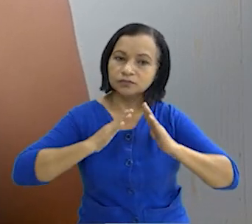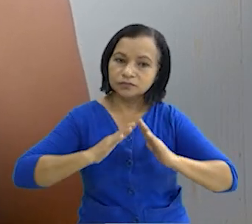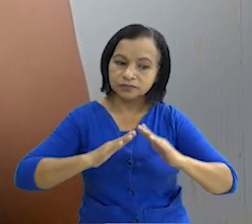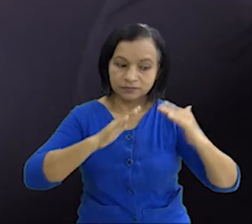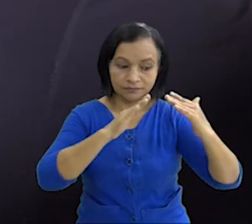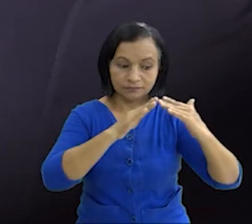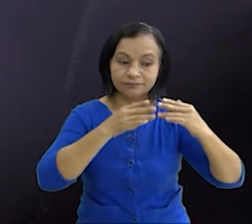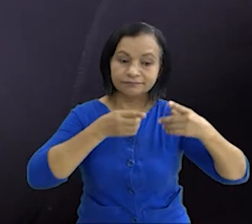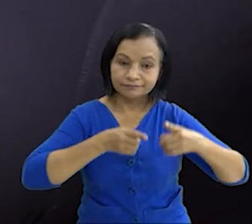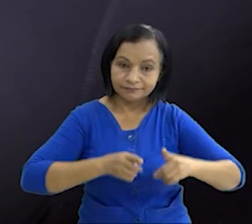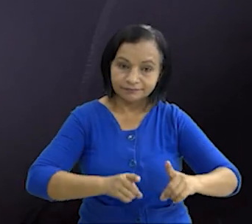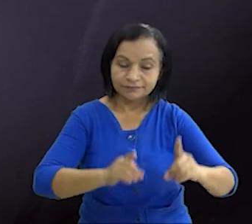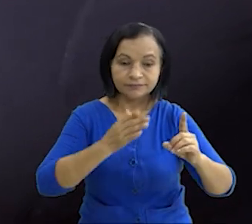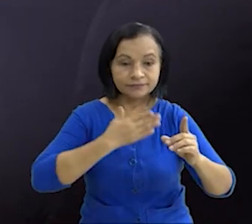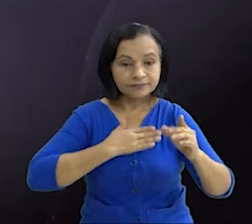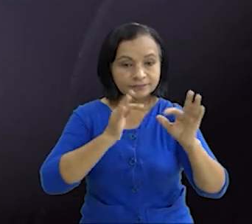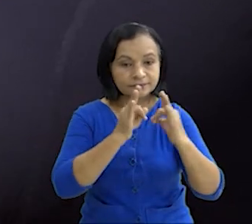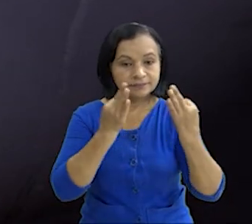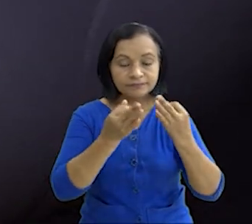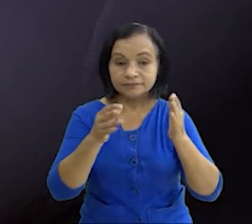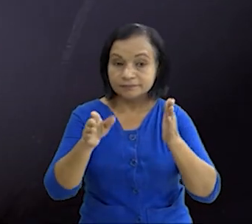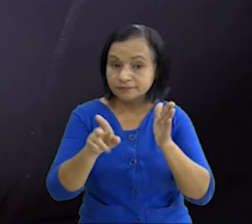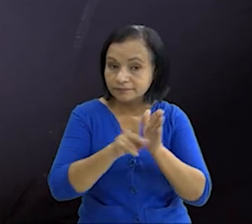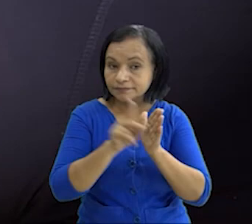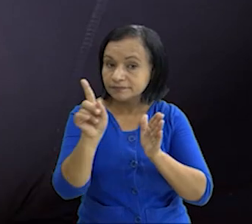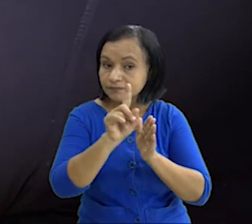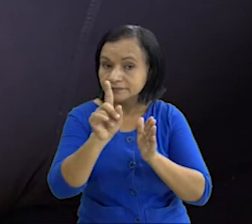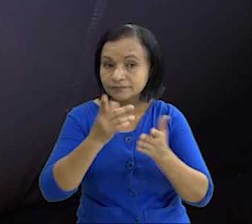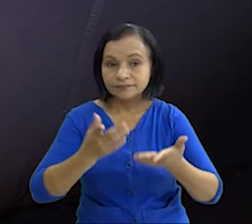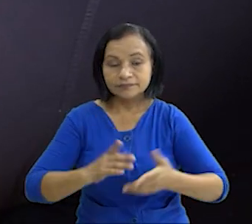lugar digno, pues, y a mi familia no corre ningún riesgo ya.